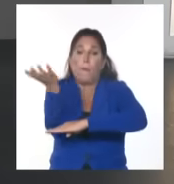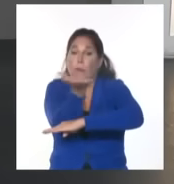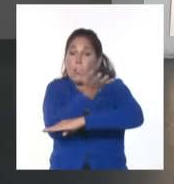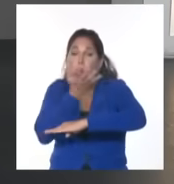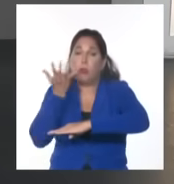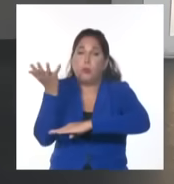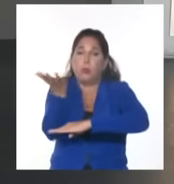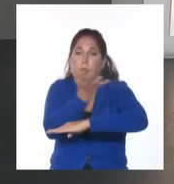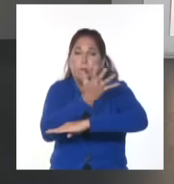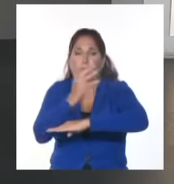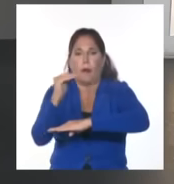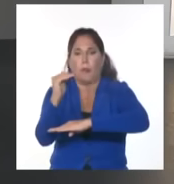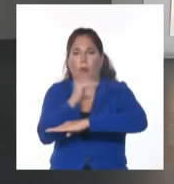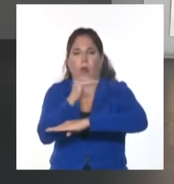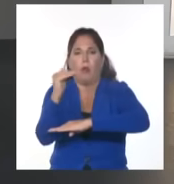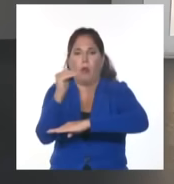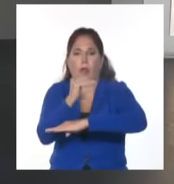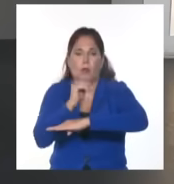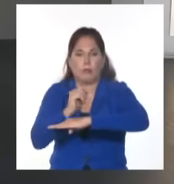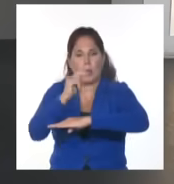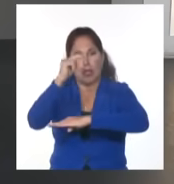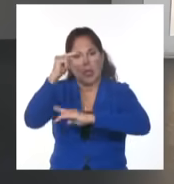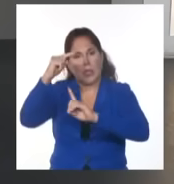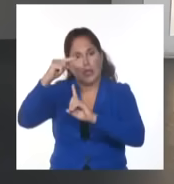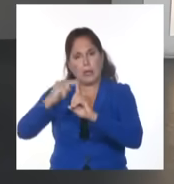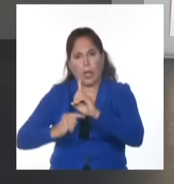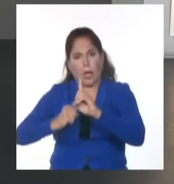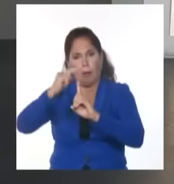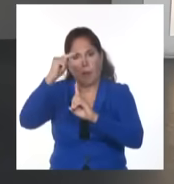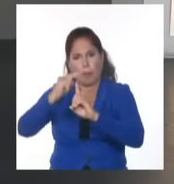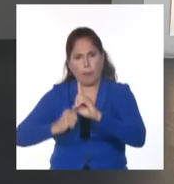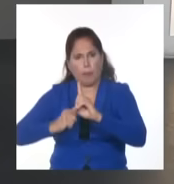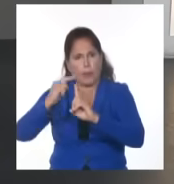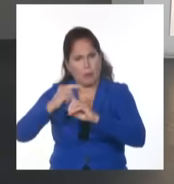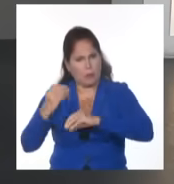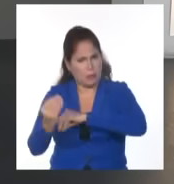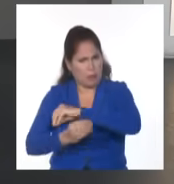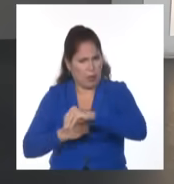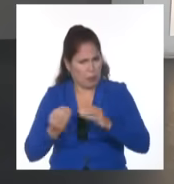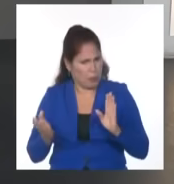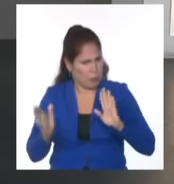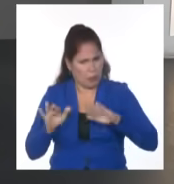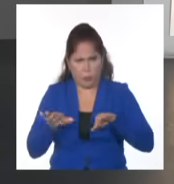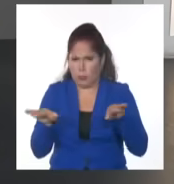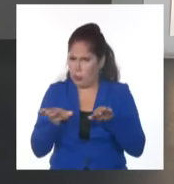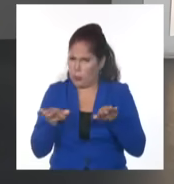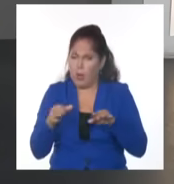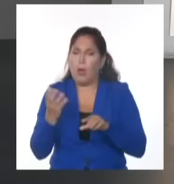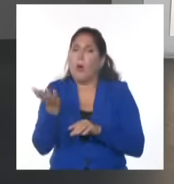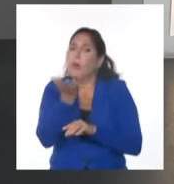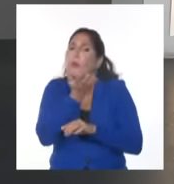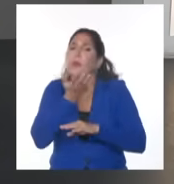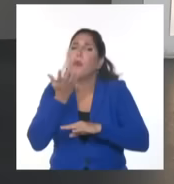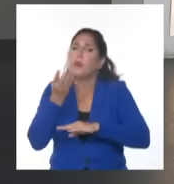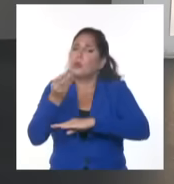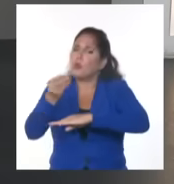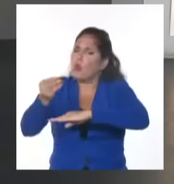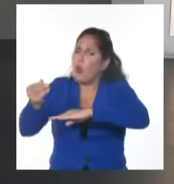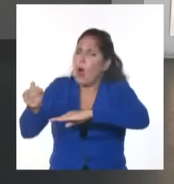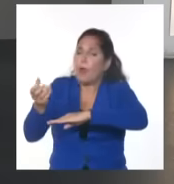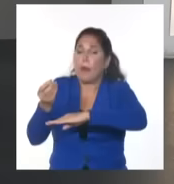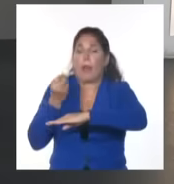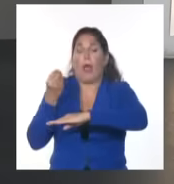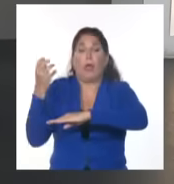tarde. Y en cuanto a las temperaturas, bueno, ahí no habrá en realidad mucho cambio, aunque serán más frescas en el occidente y centro debido a los nublados y la